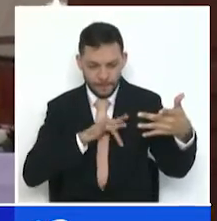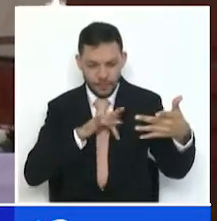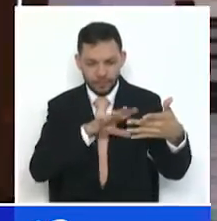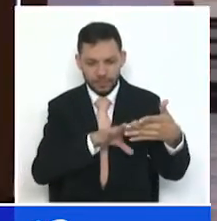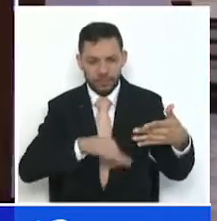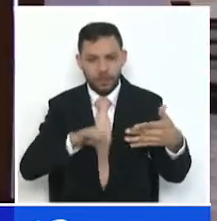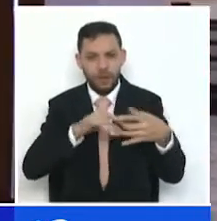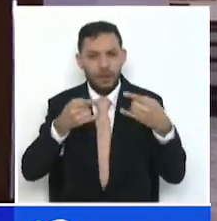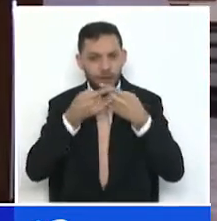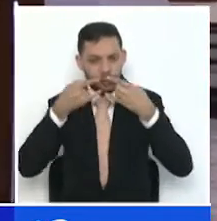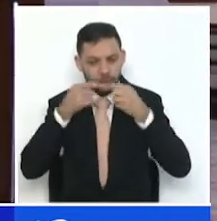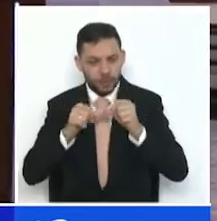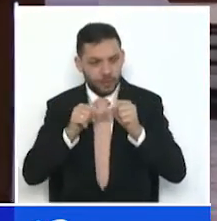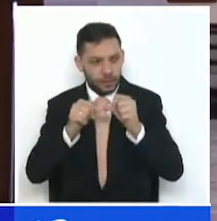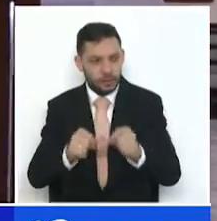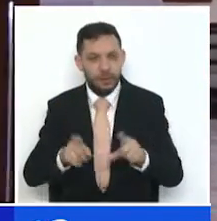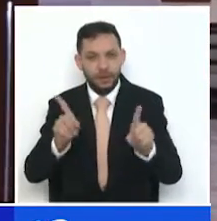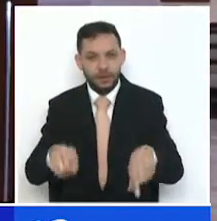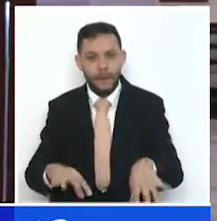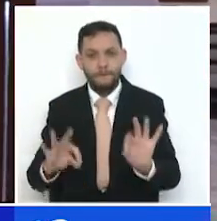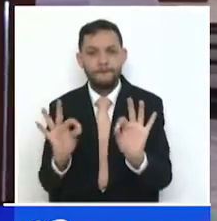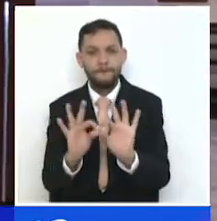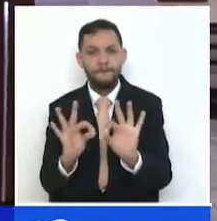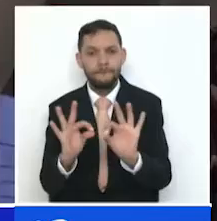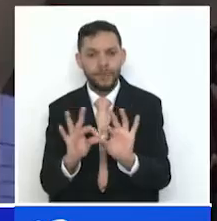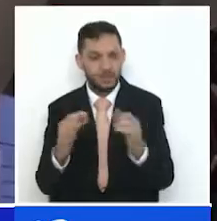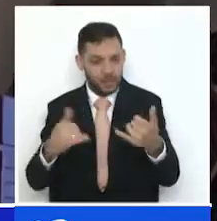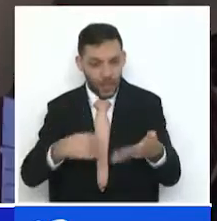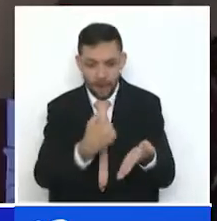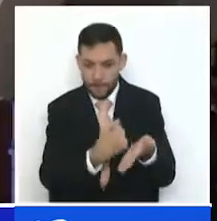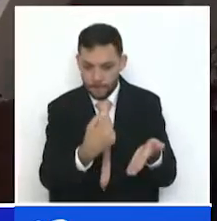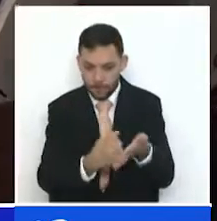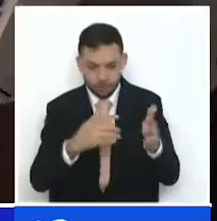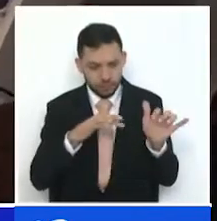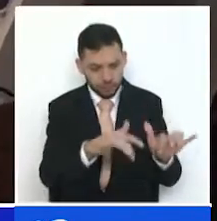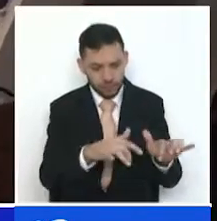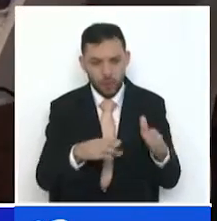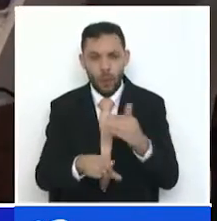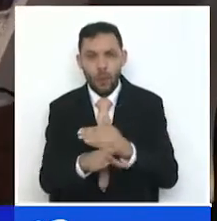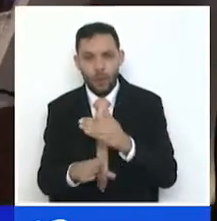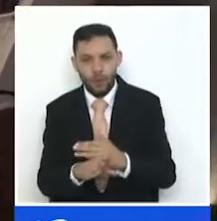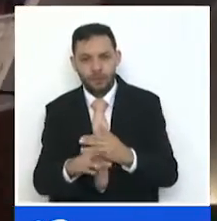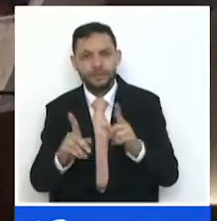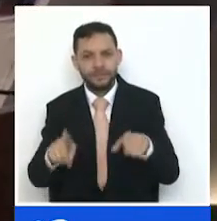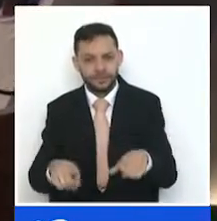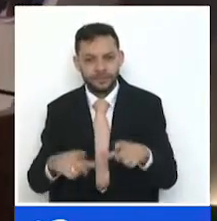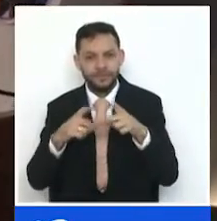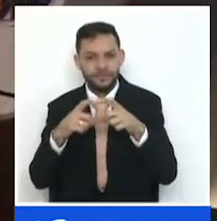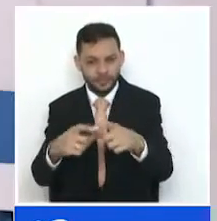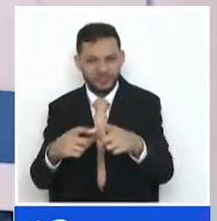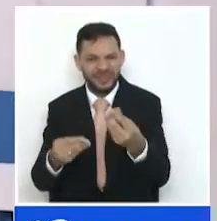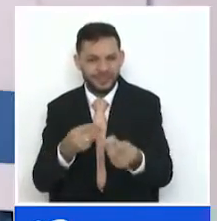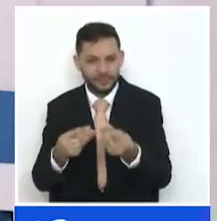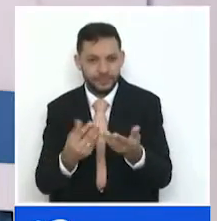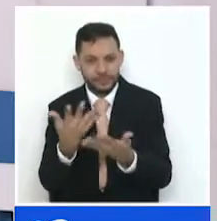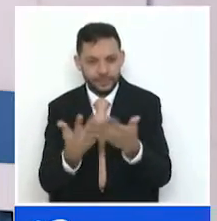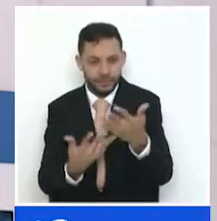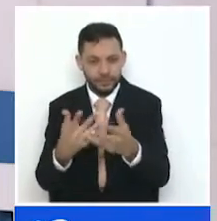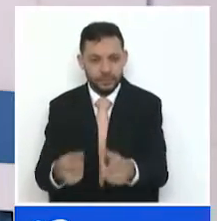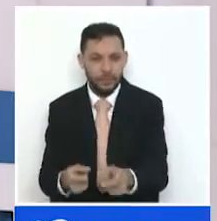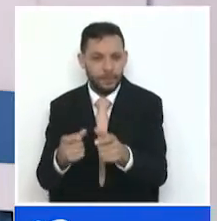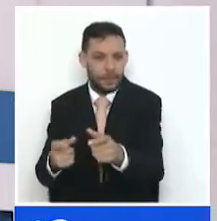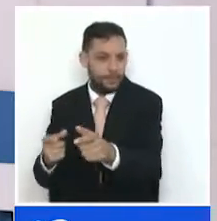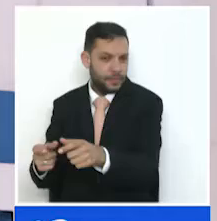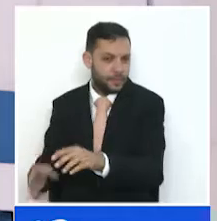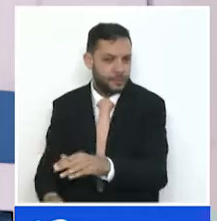de responsabilidad no celebrar misas extras a las ya aprobadas y continuar ofreciendo la Sagrada Comunión en la mano. Les